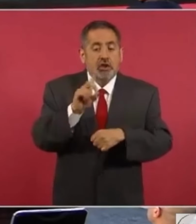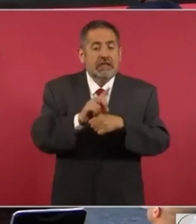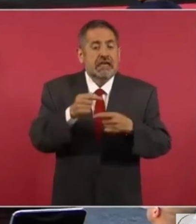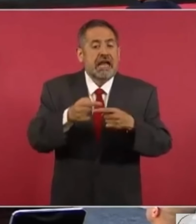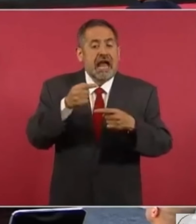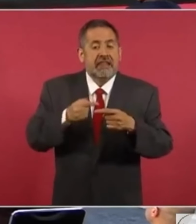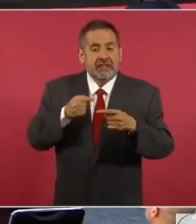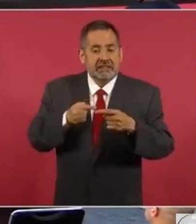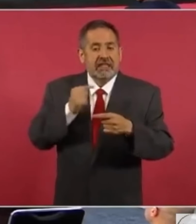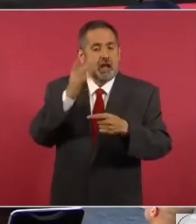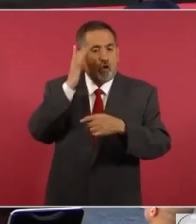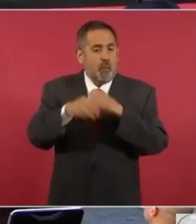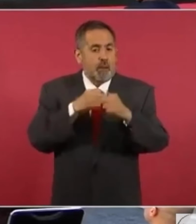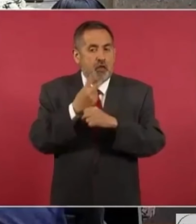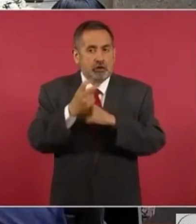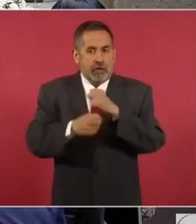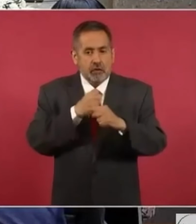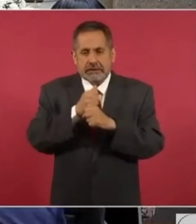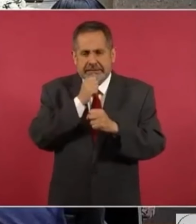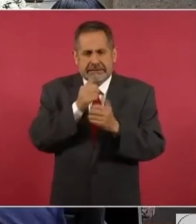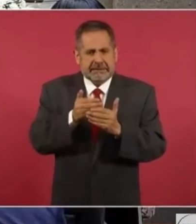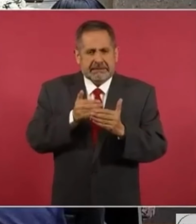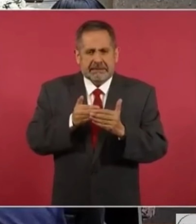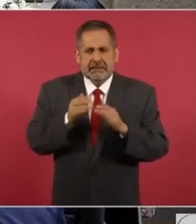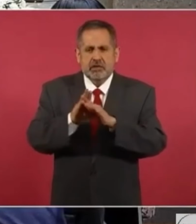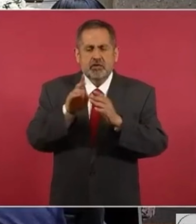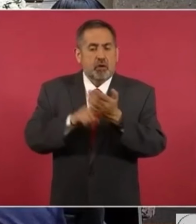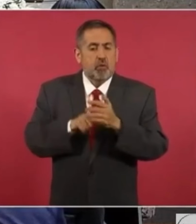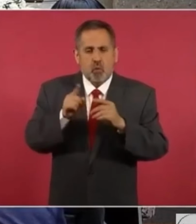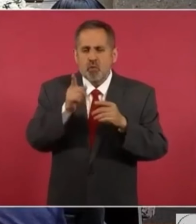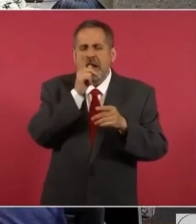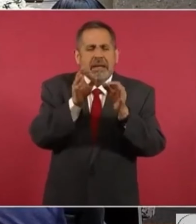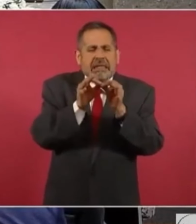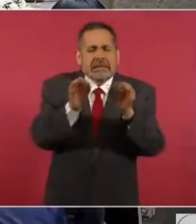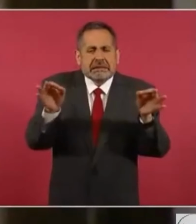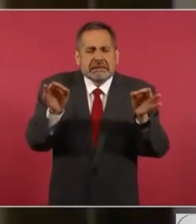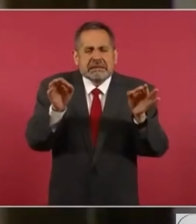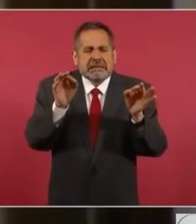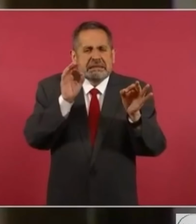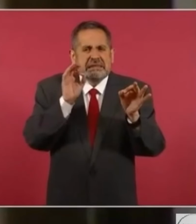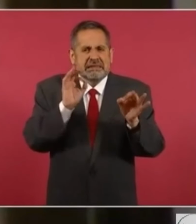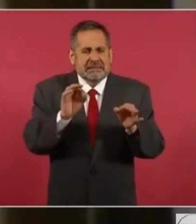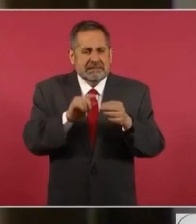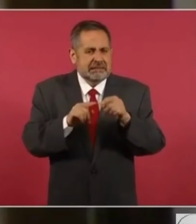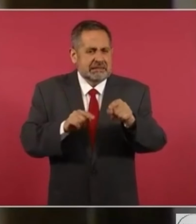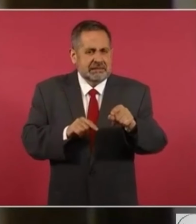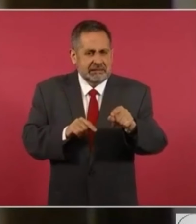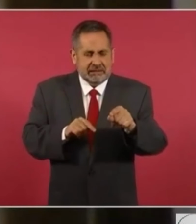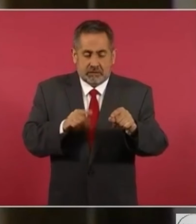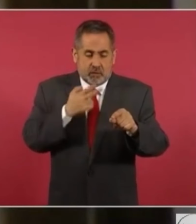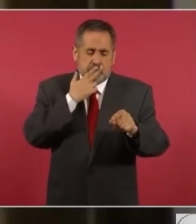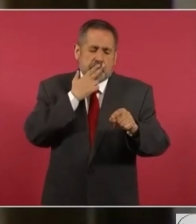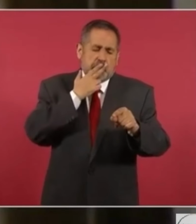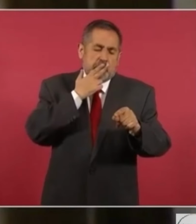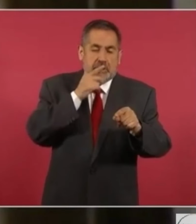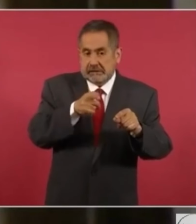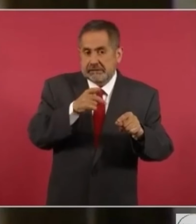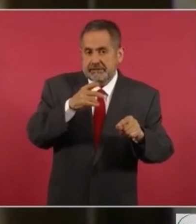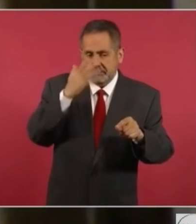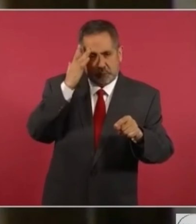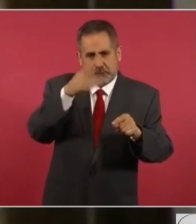de que cumpla 2 años Ricardo, y es una línea, y se las voy a compartir porque para mí es sagrada.